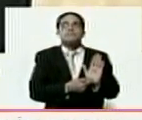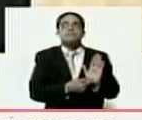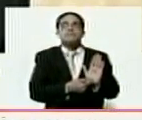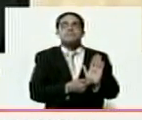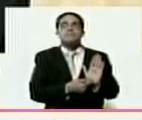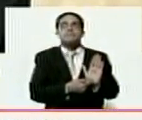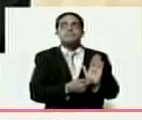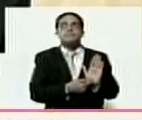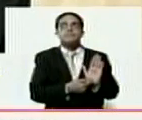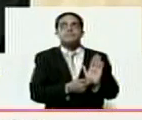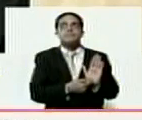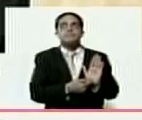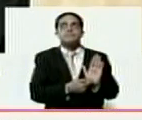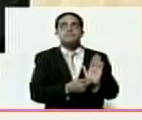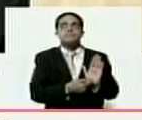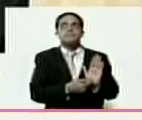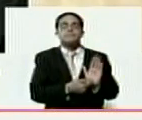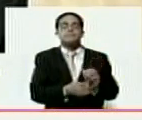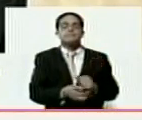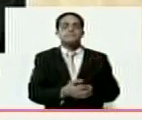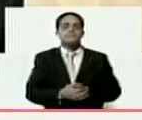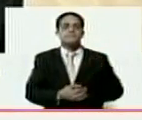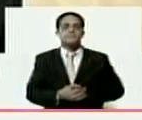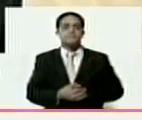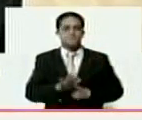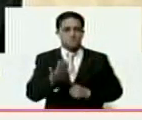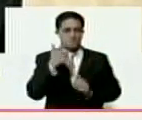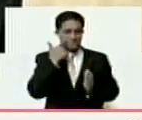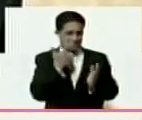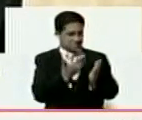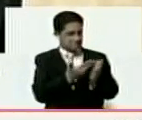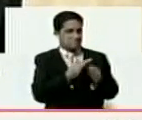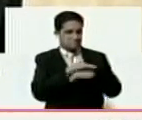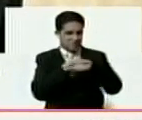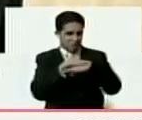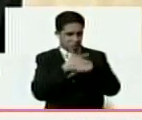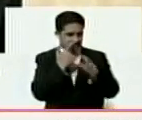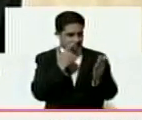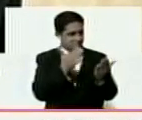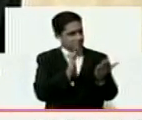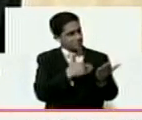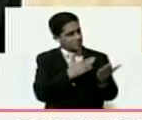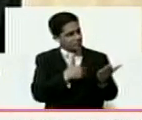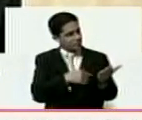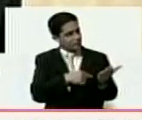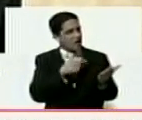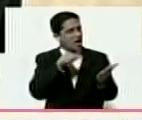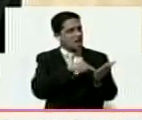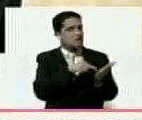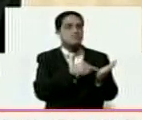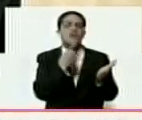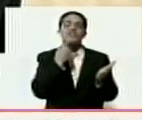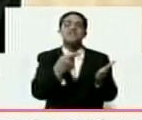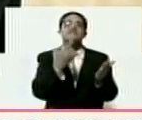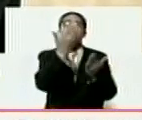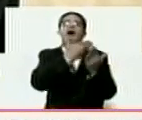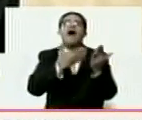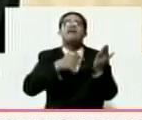anexo. Estos son los anexos de la carta, perdón. Pero